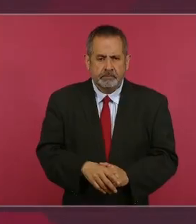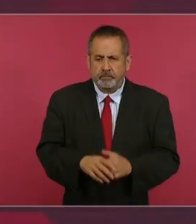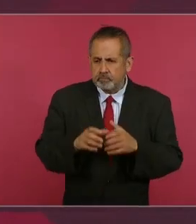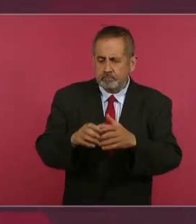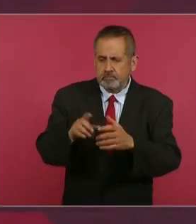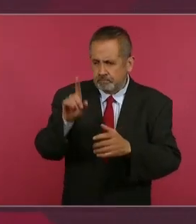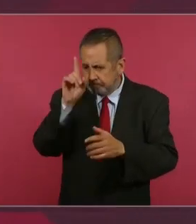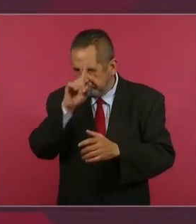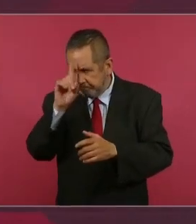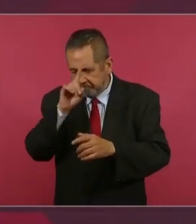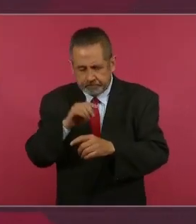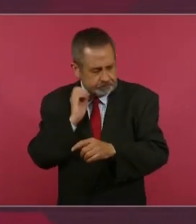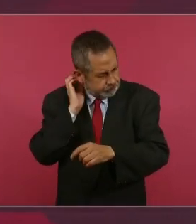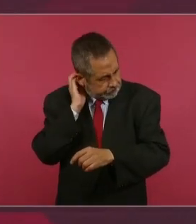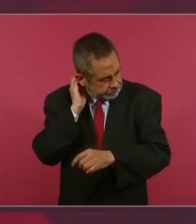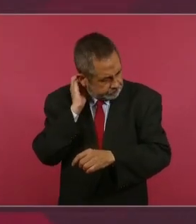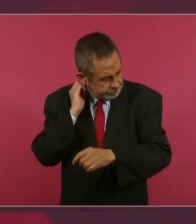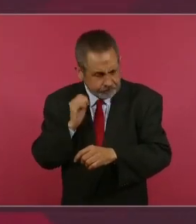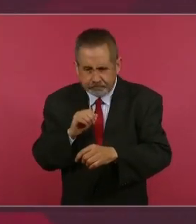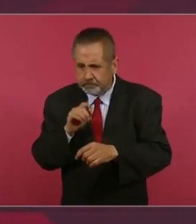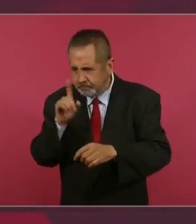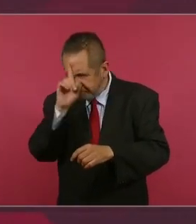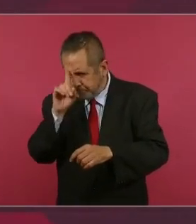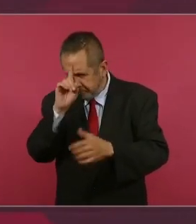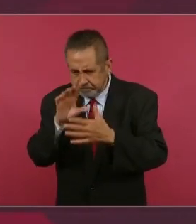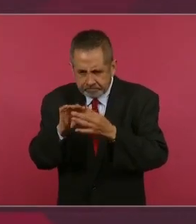orientando a la gente.